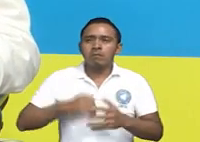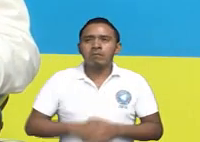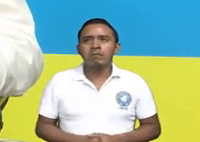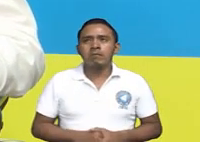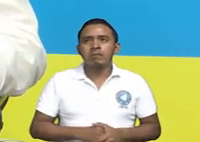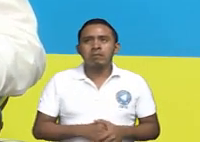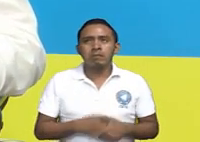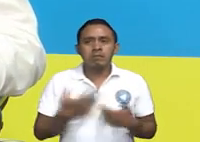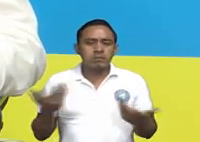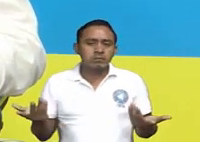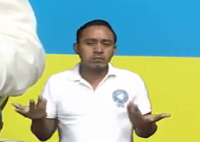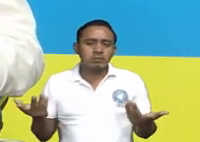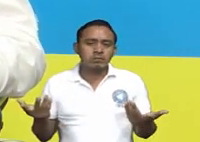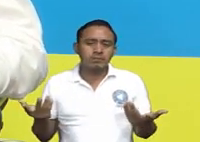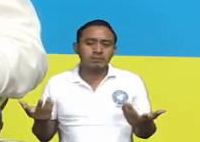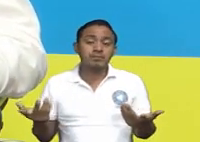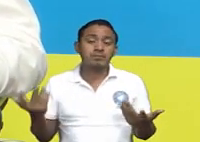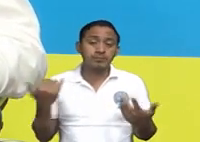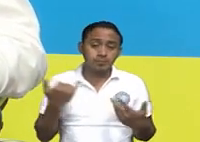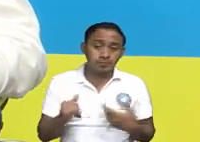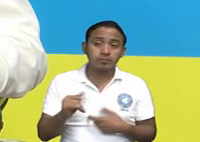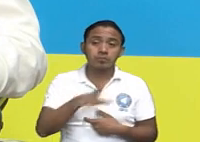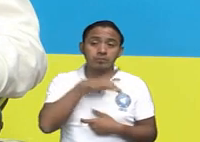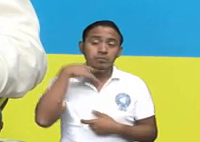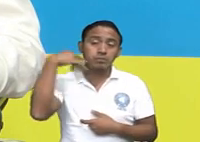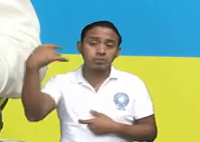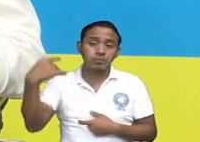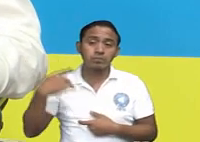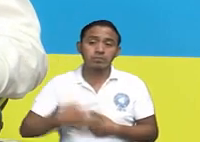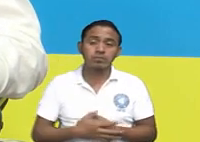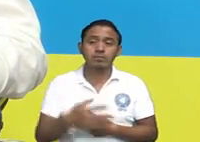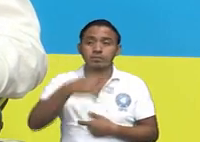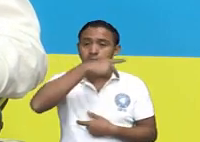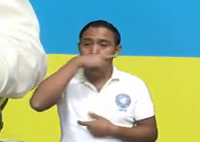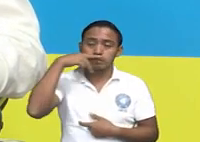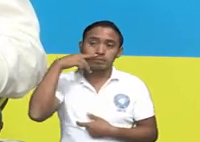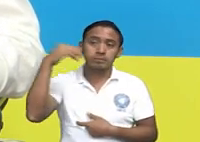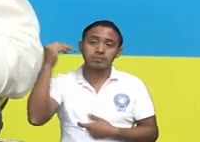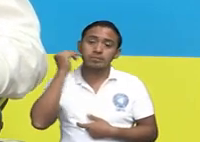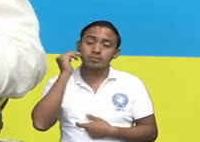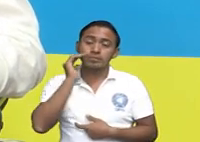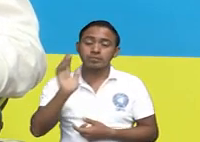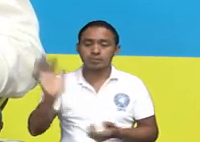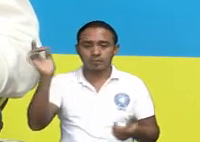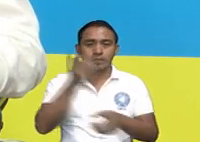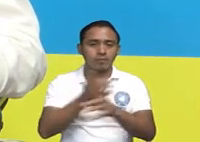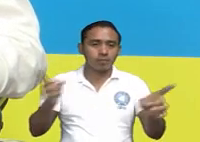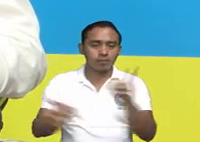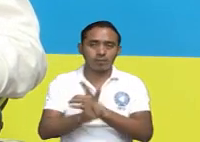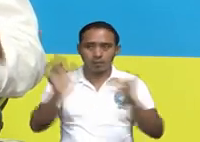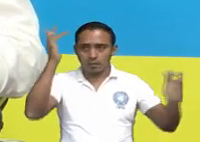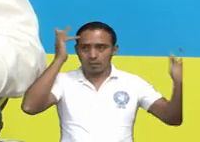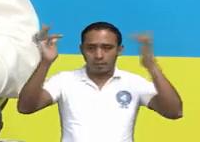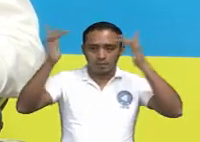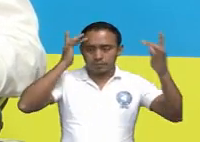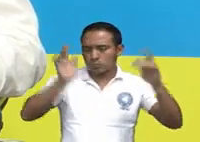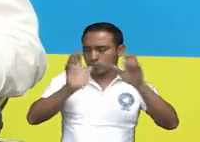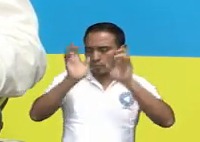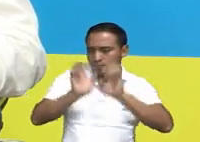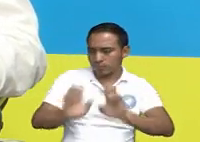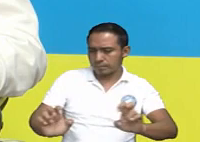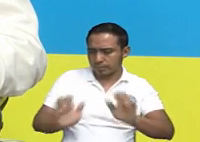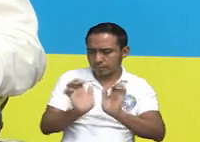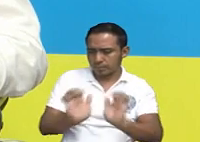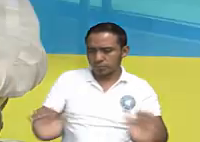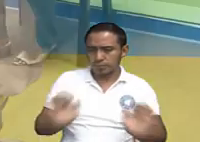que no debe, por ejemplo? Y que sí, verdaderamente, los padres nos deberíamos de preocupar por ver lo que está pasando. Así